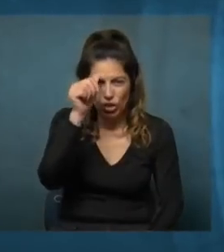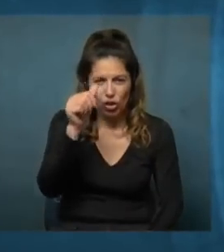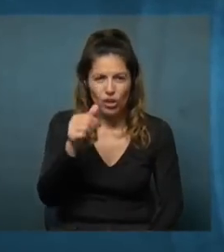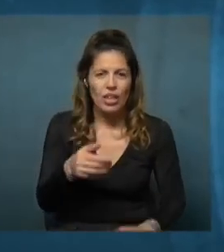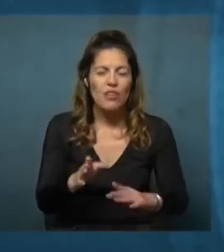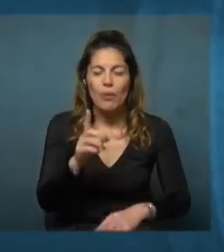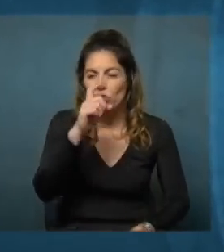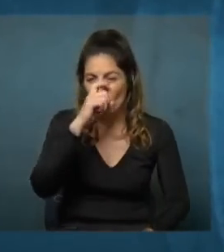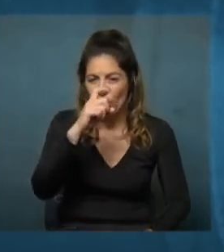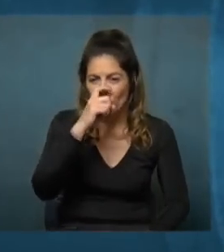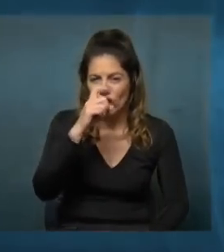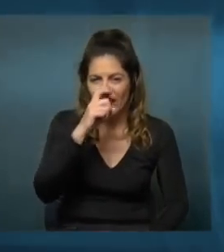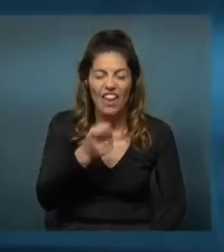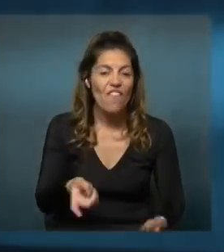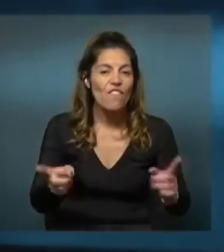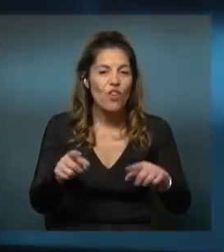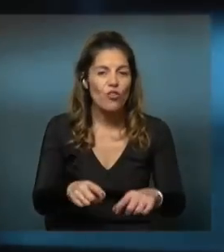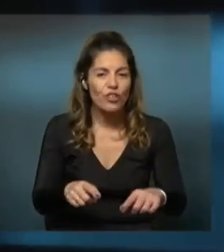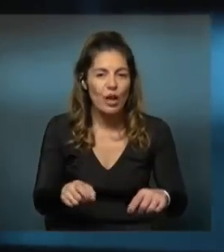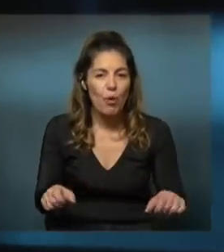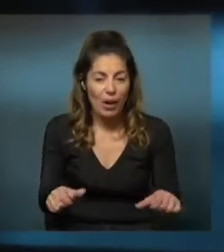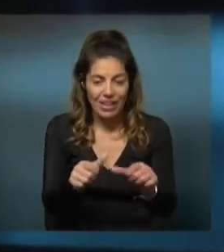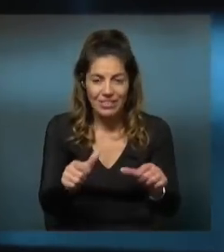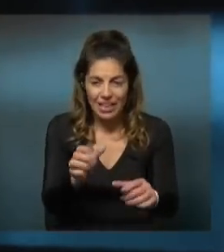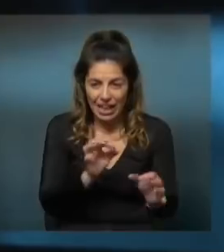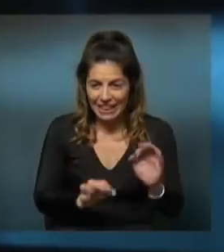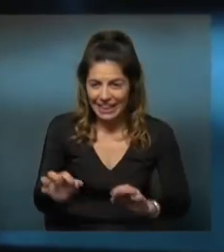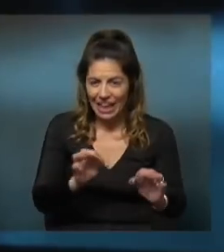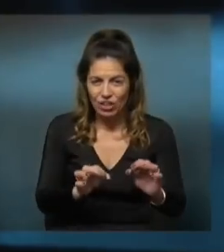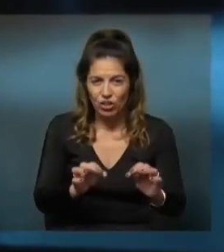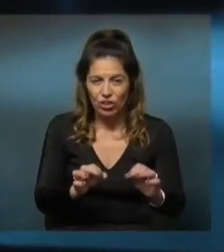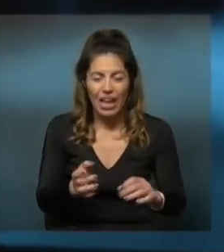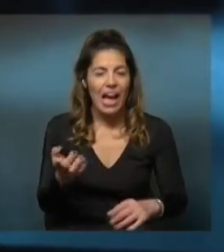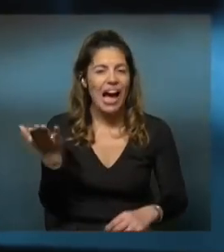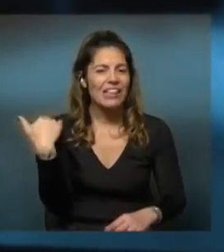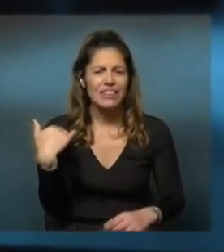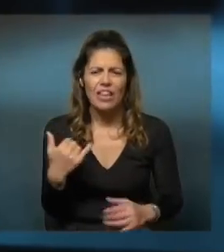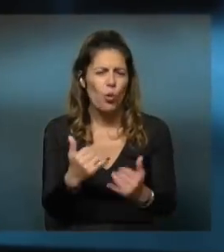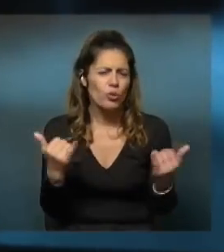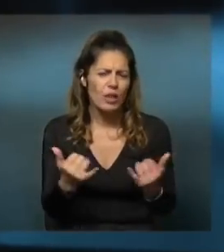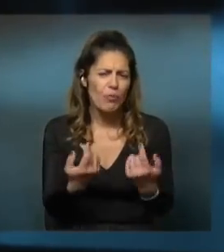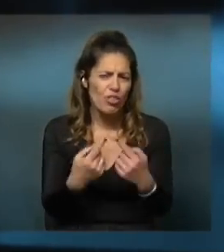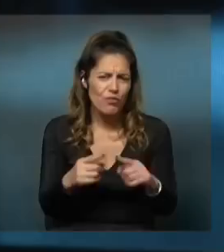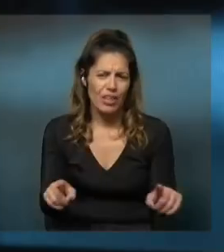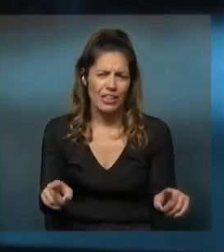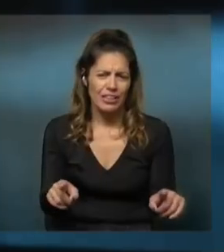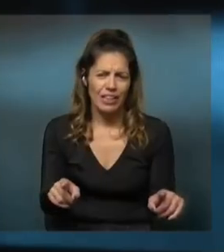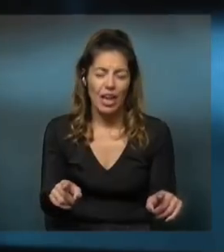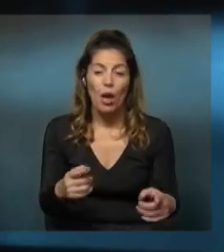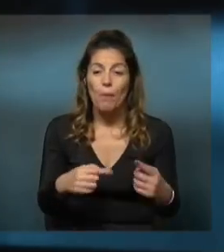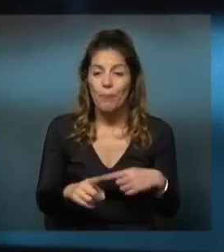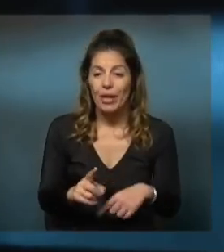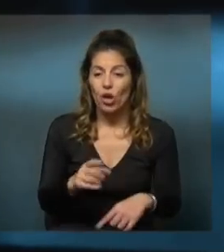Aires y volvíamos para hacer la función eran nuestros tiempos era una locura Que es Pero